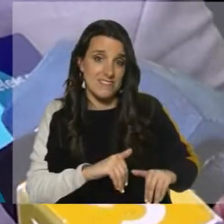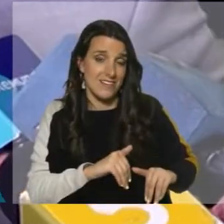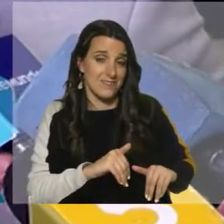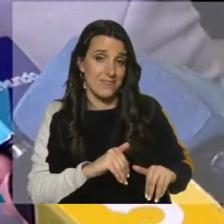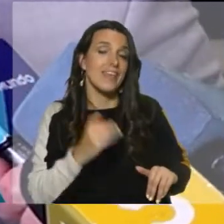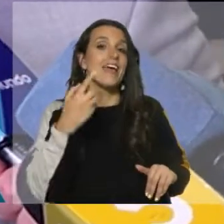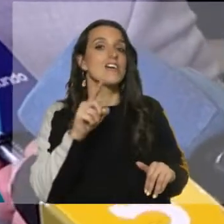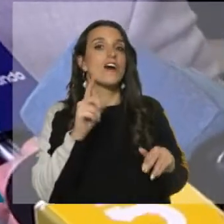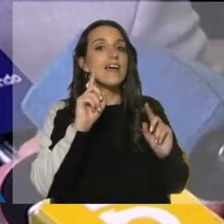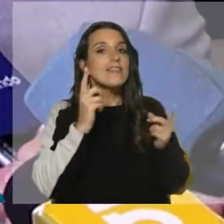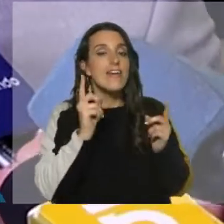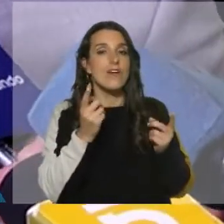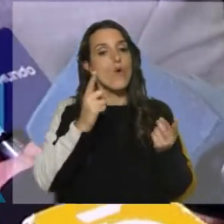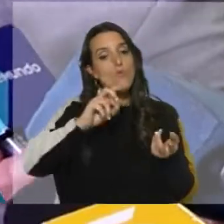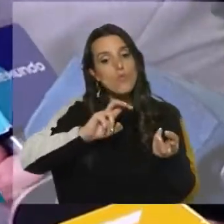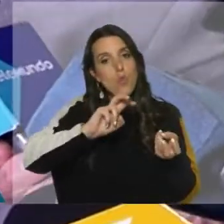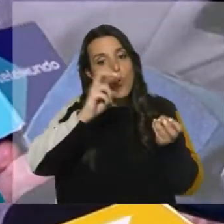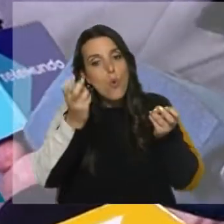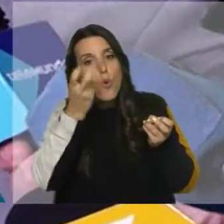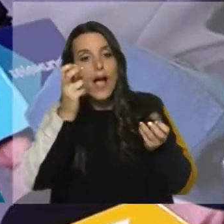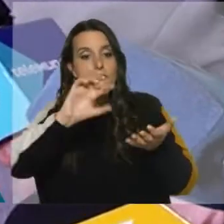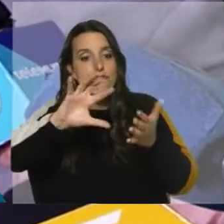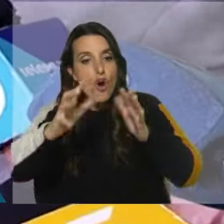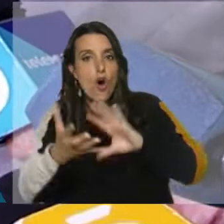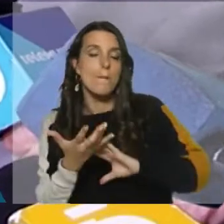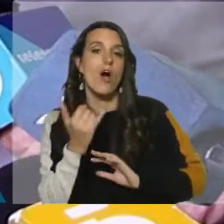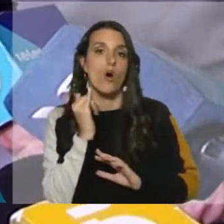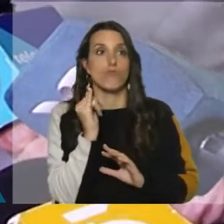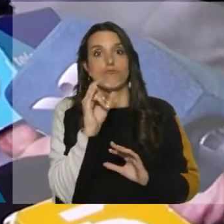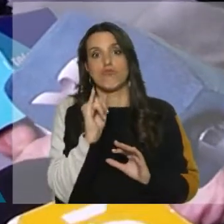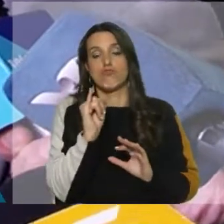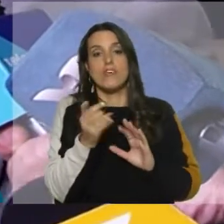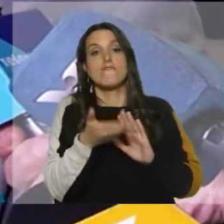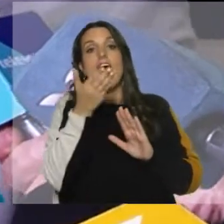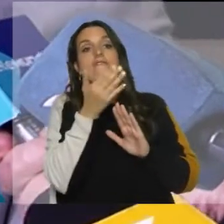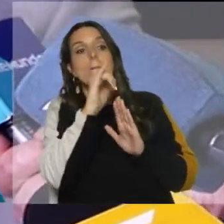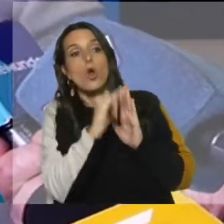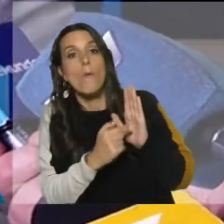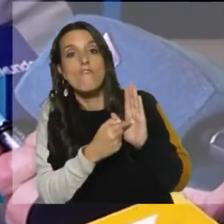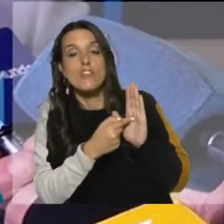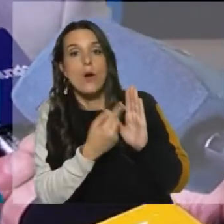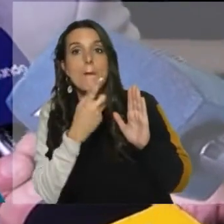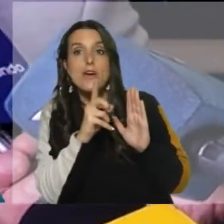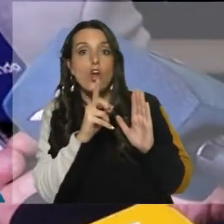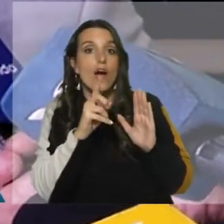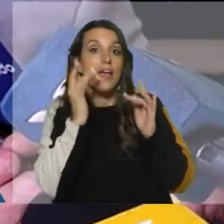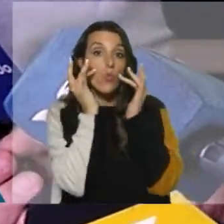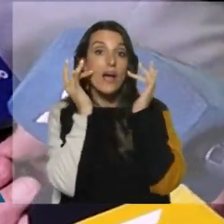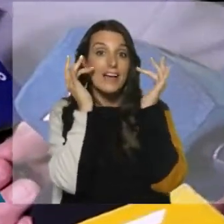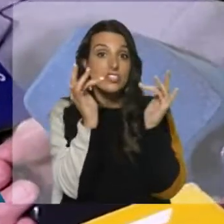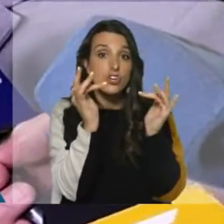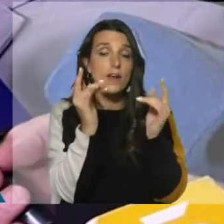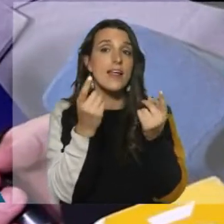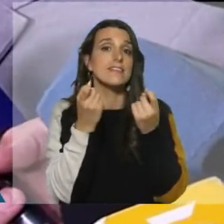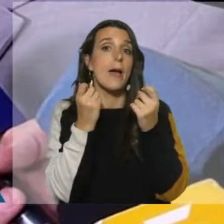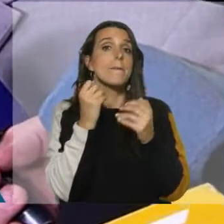Entonces tenemos que buscar mecanismos que en algún momento obviamente exista promoción o no promoción, pero que el sistema educativo se